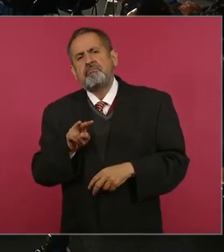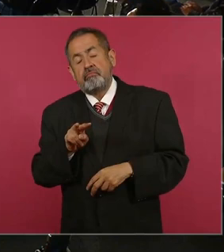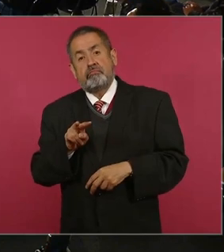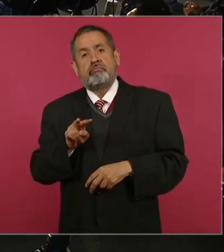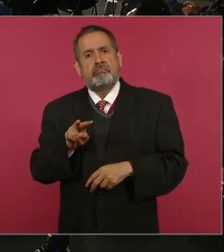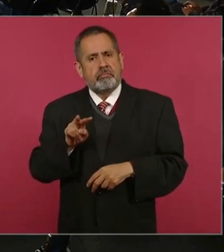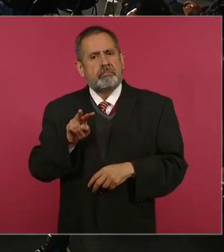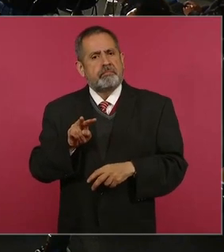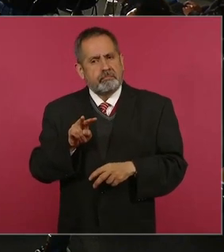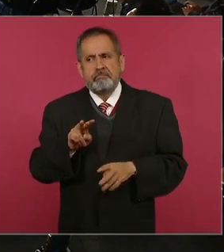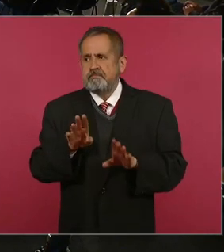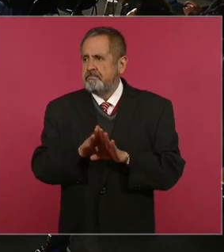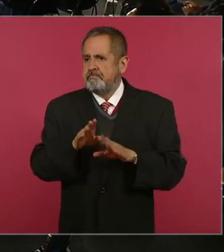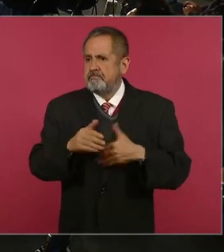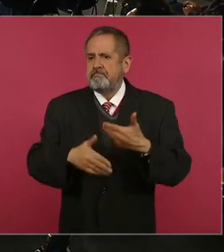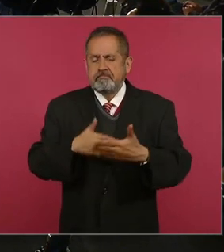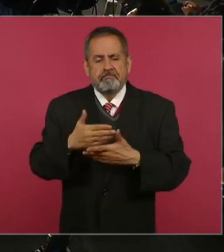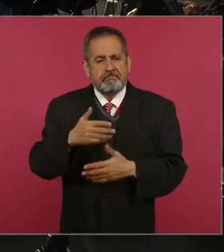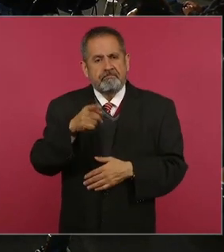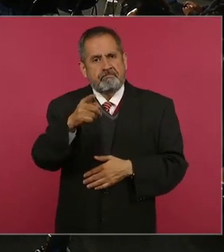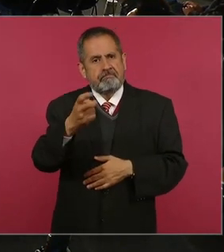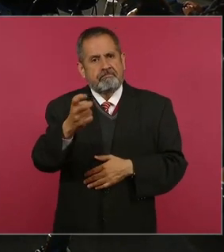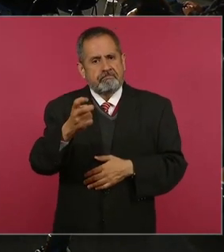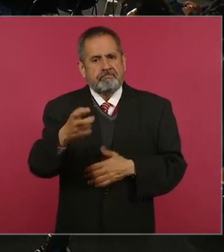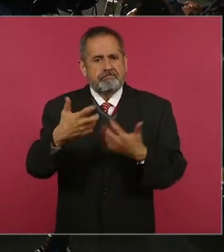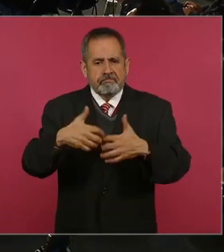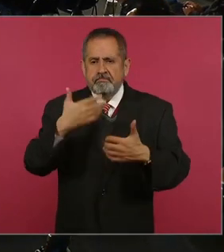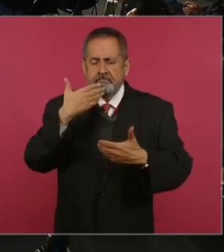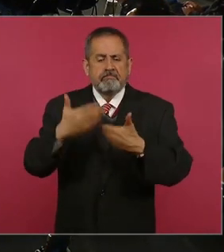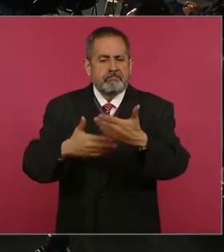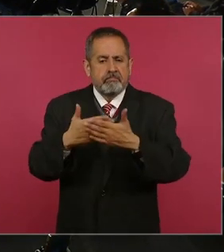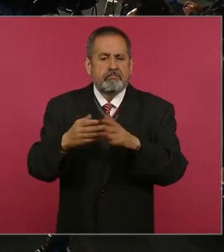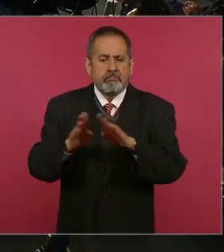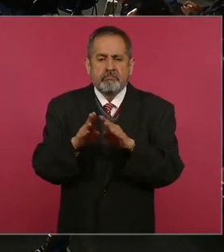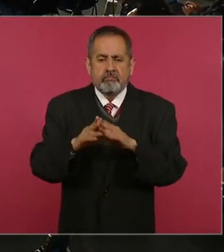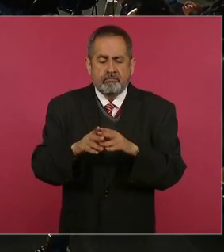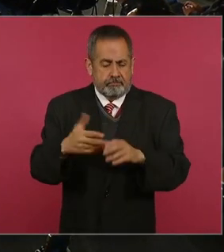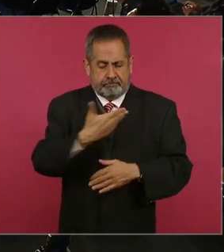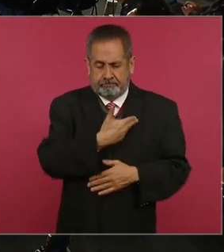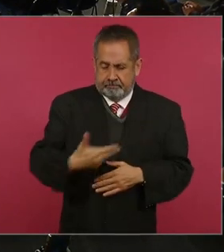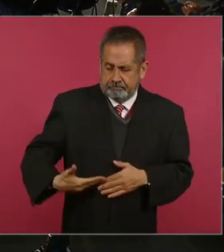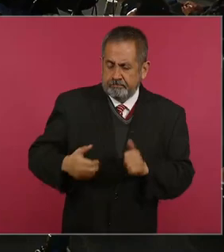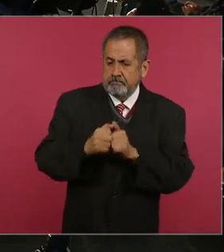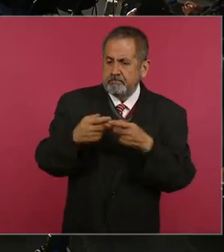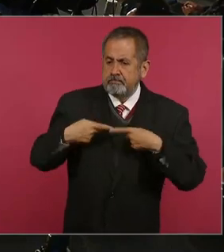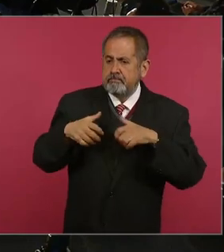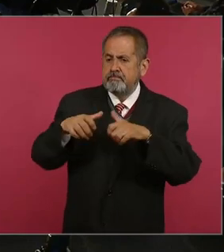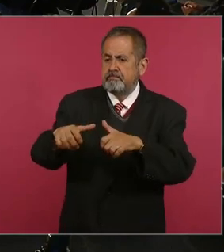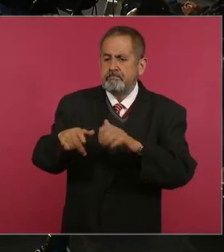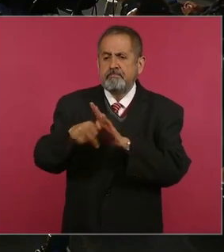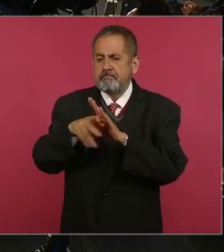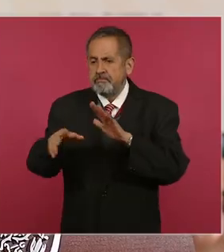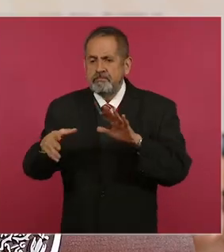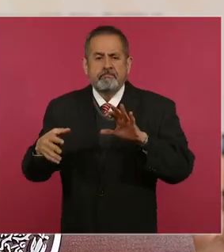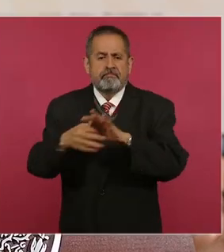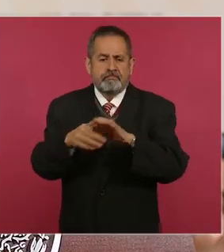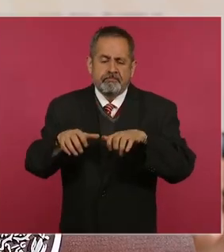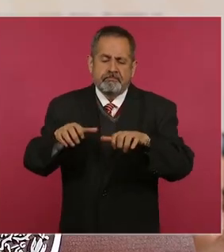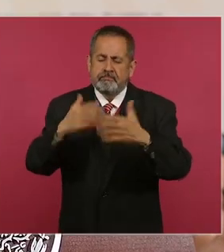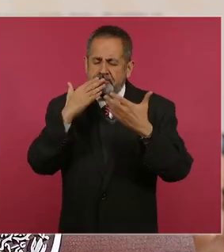observadores del funcionamiento de la relación mandatarios, prensa,